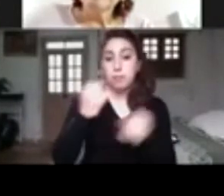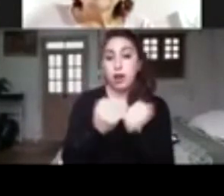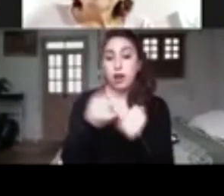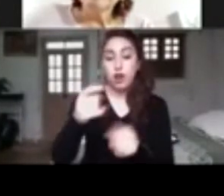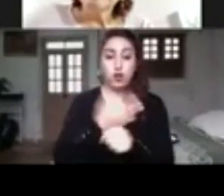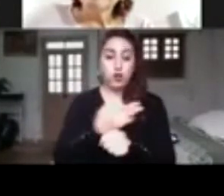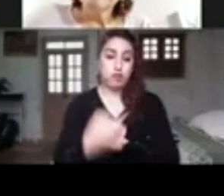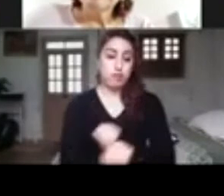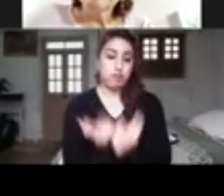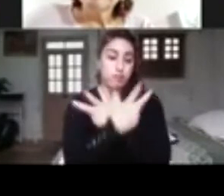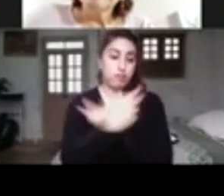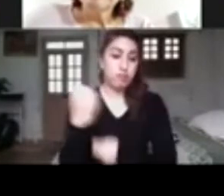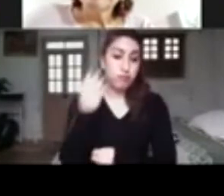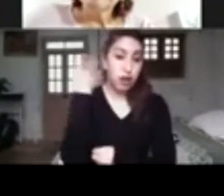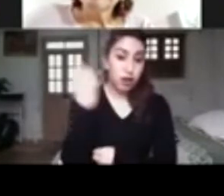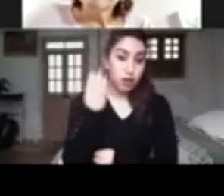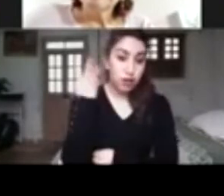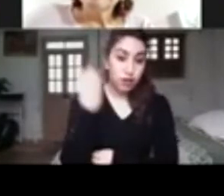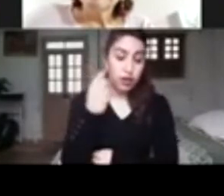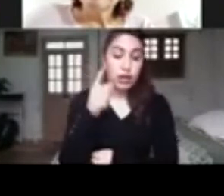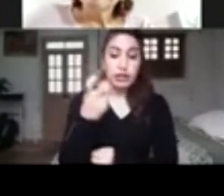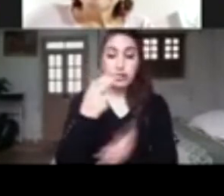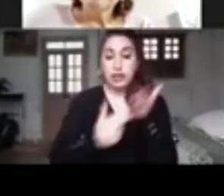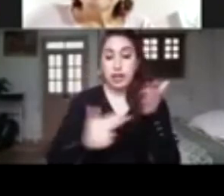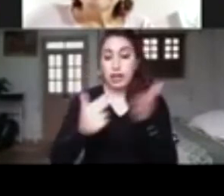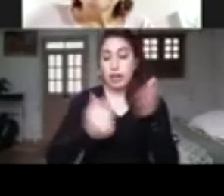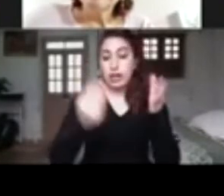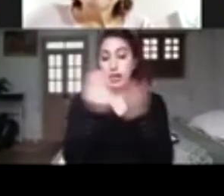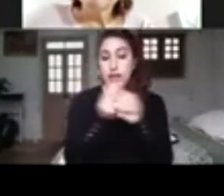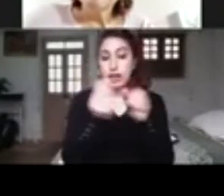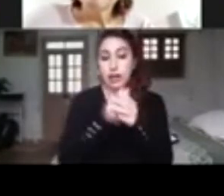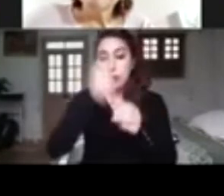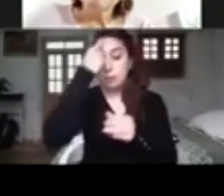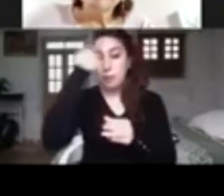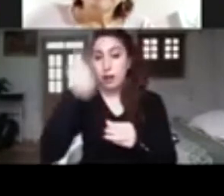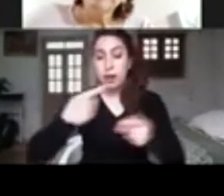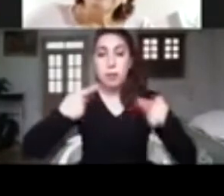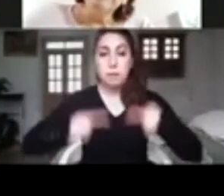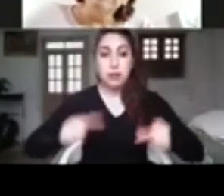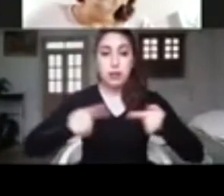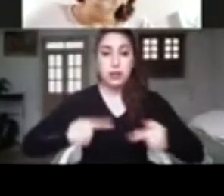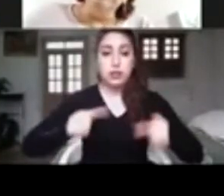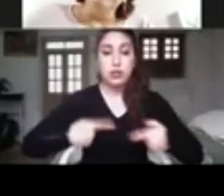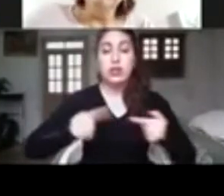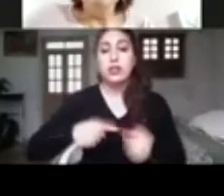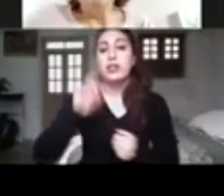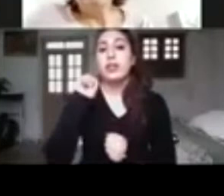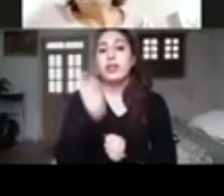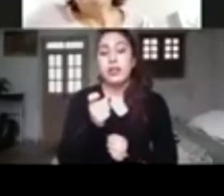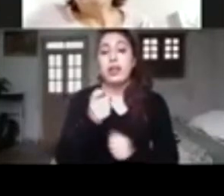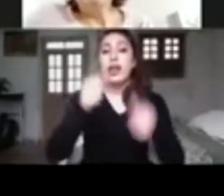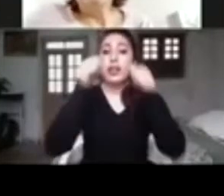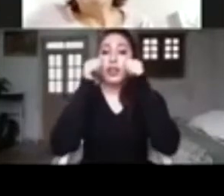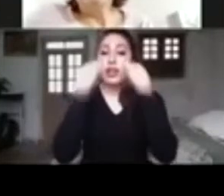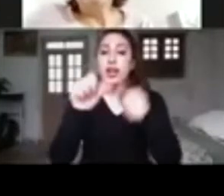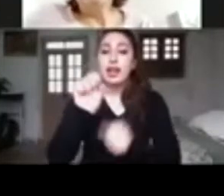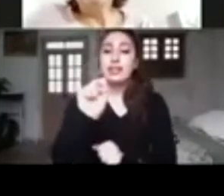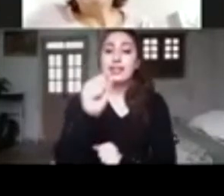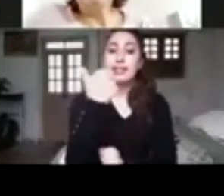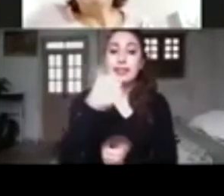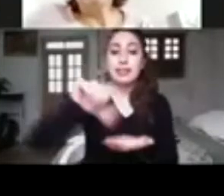los talleres que están dirigidos a las y los compañeros que atienden los 66 módulos